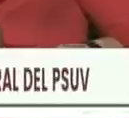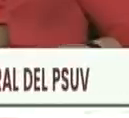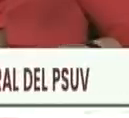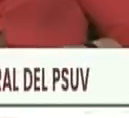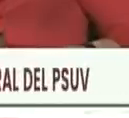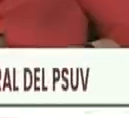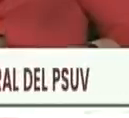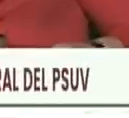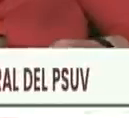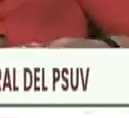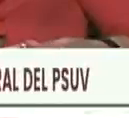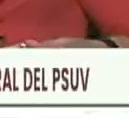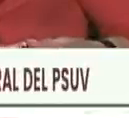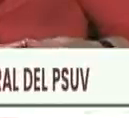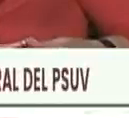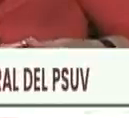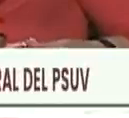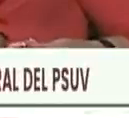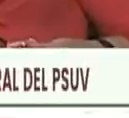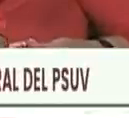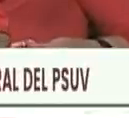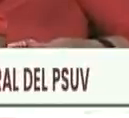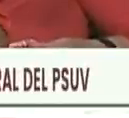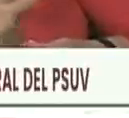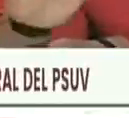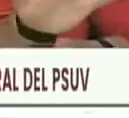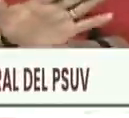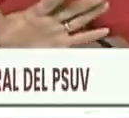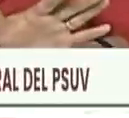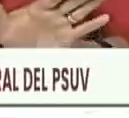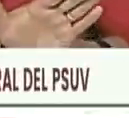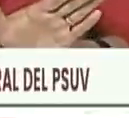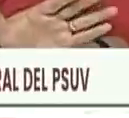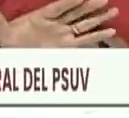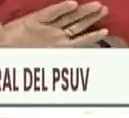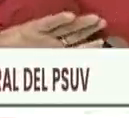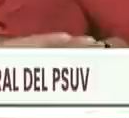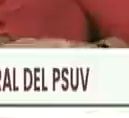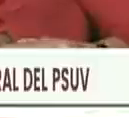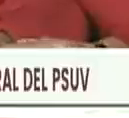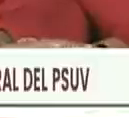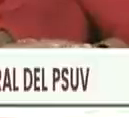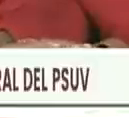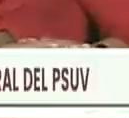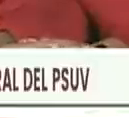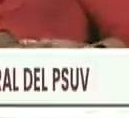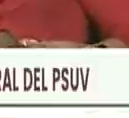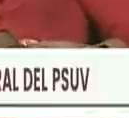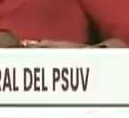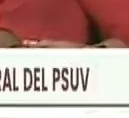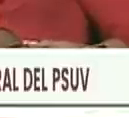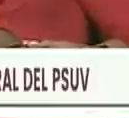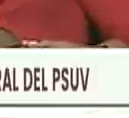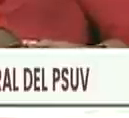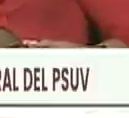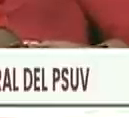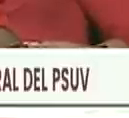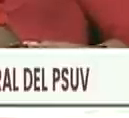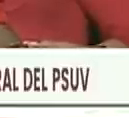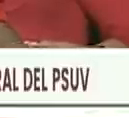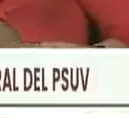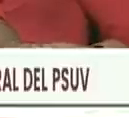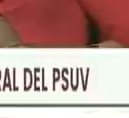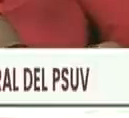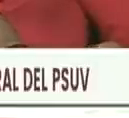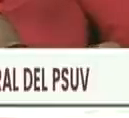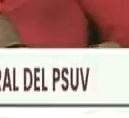de Venezuela y el Gran Polo Patriótico, estamos listos, completamente listos para comenzar a inscribir